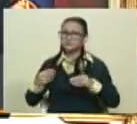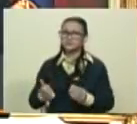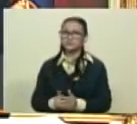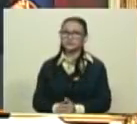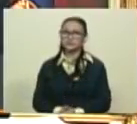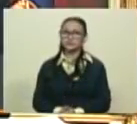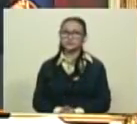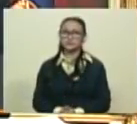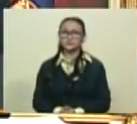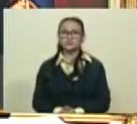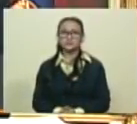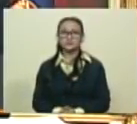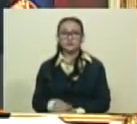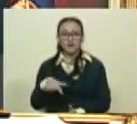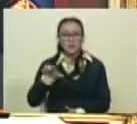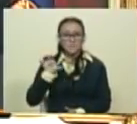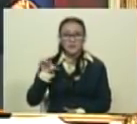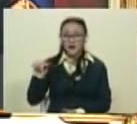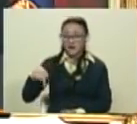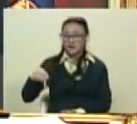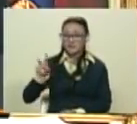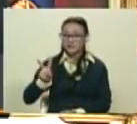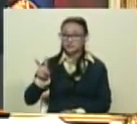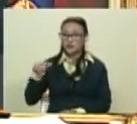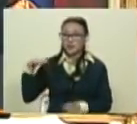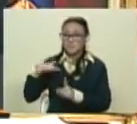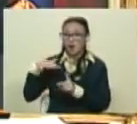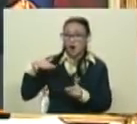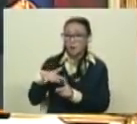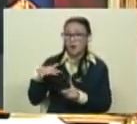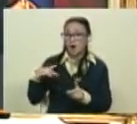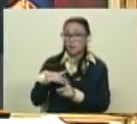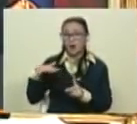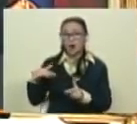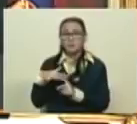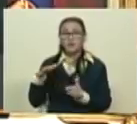A un país acosado, asediado, está bien.